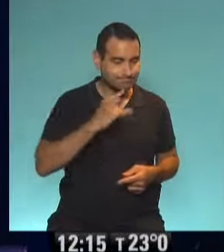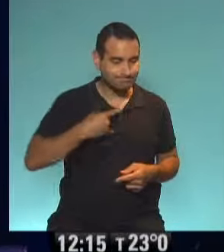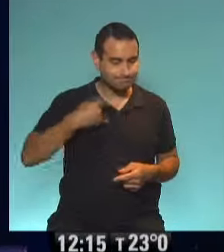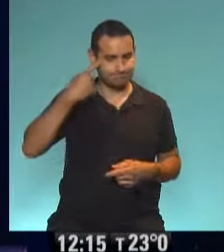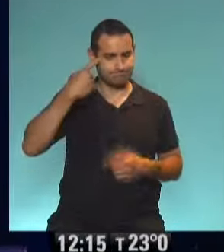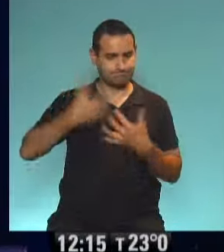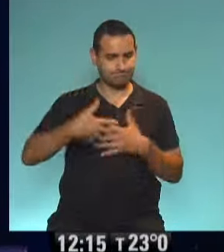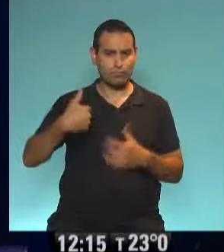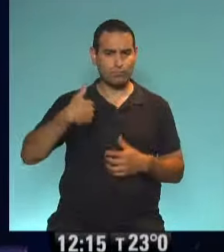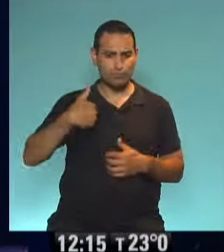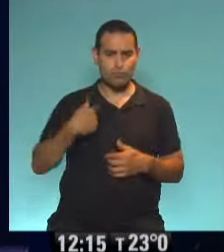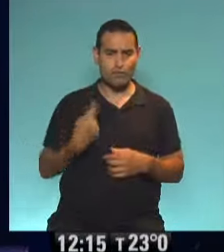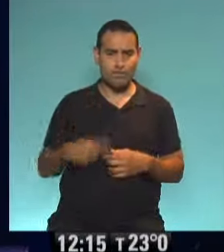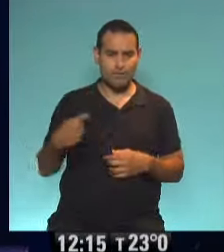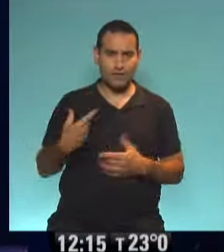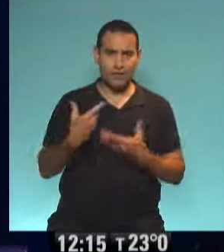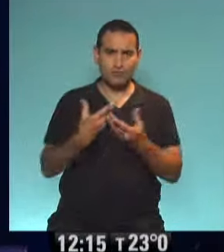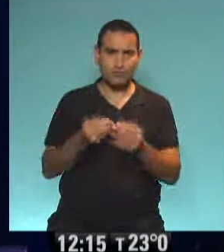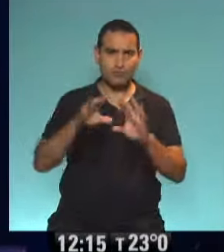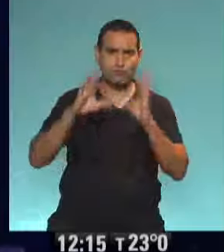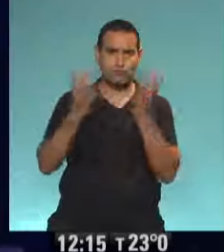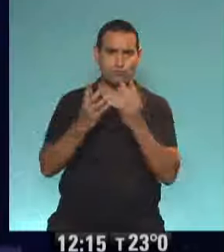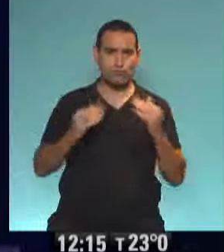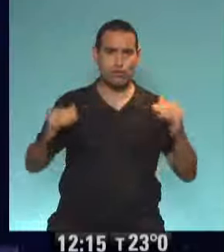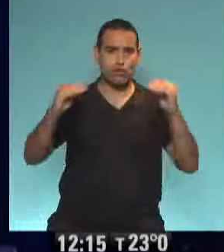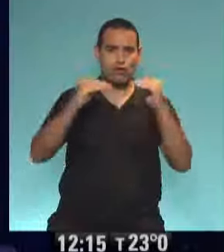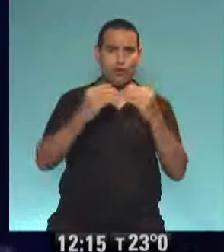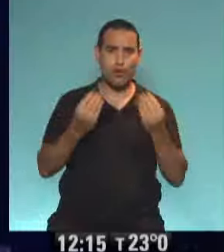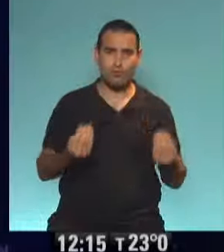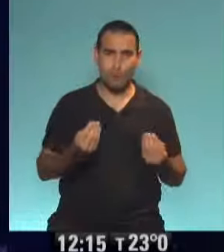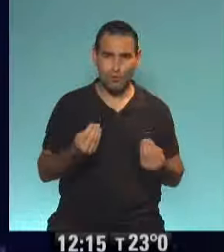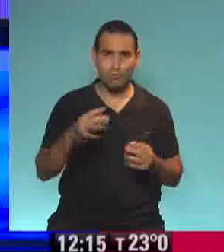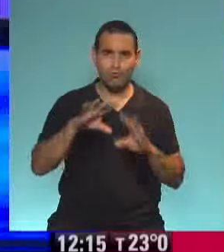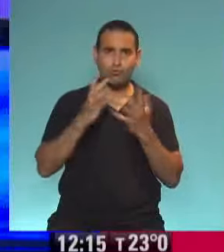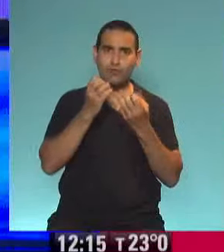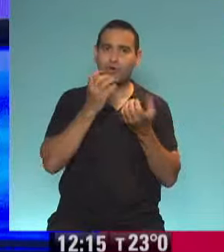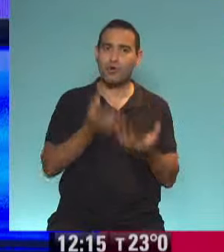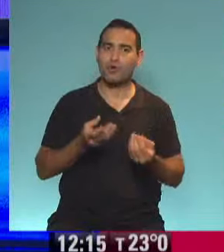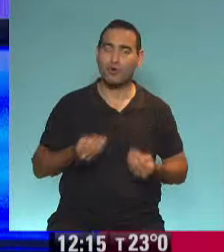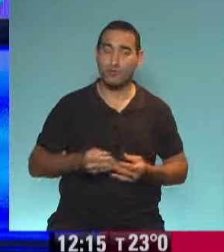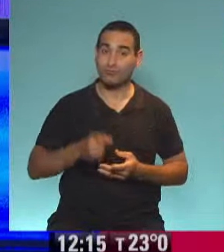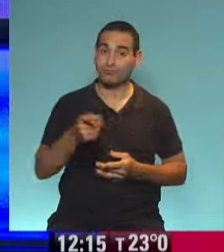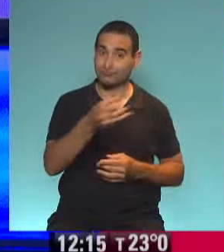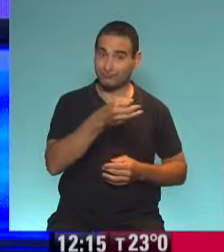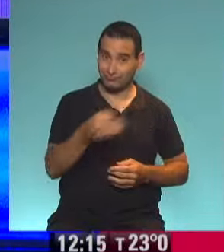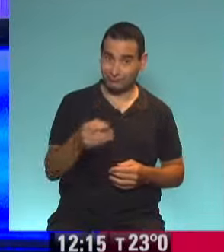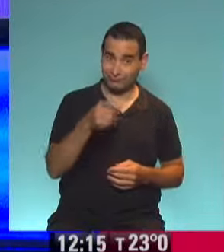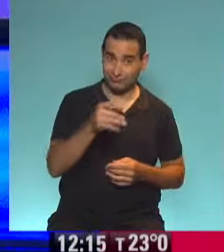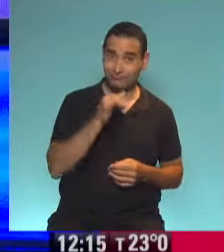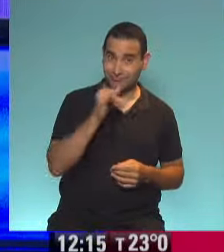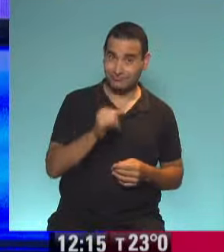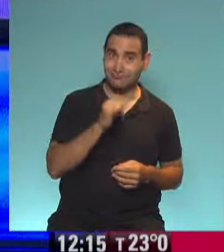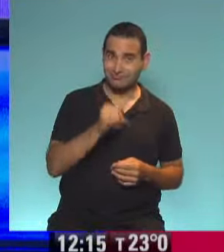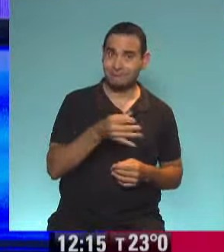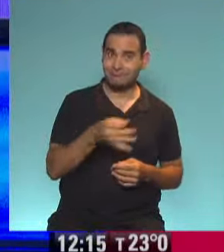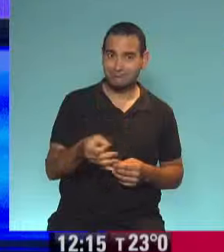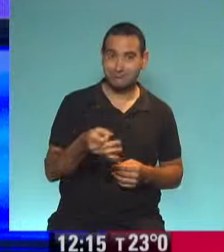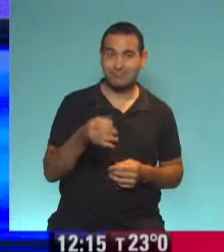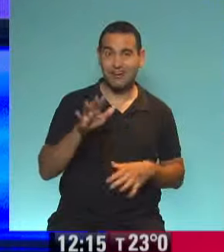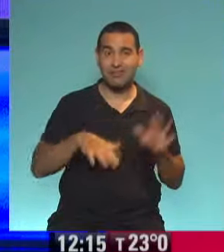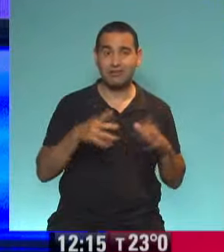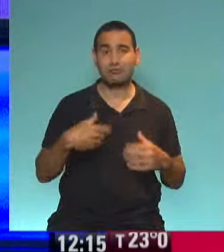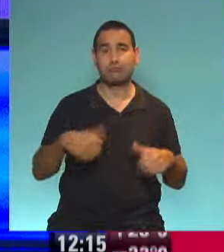qué podemos hacer nosotros por un mundo mejor. Así que es muy interesante. Qué y vamos bueno a eso verlo. Que decís, Lara, qué bueno eso que decís, sí. Porque muchas veces está, ¿no? Sentados